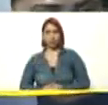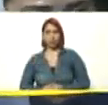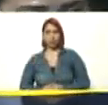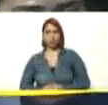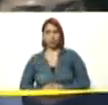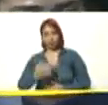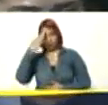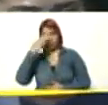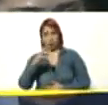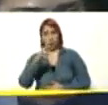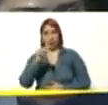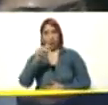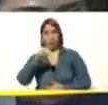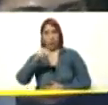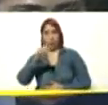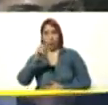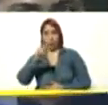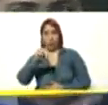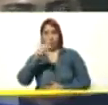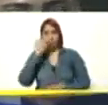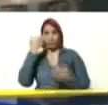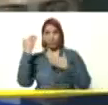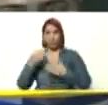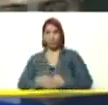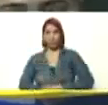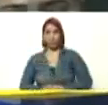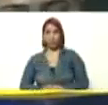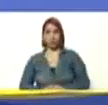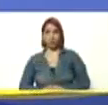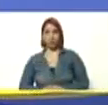vicealmirante Ramón Alberto García Zambrano.